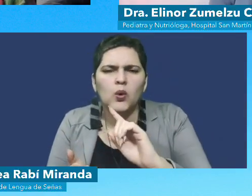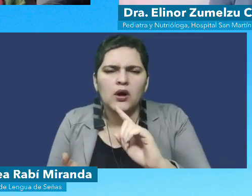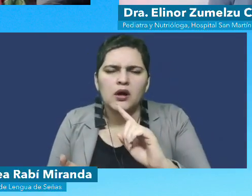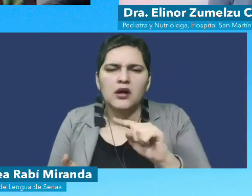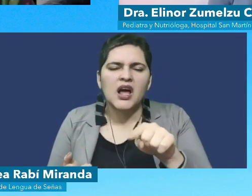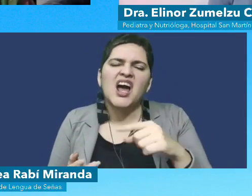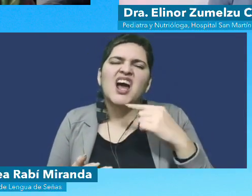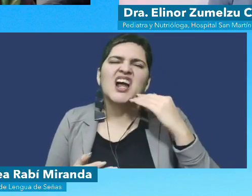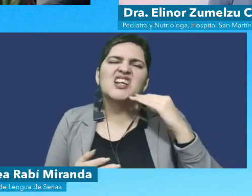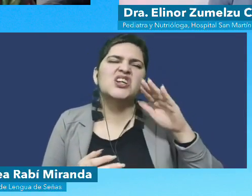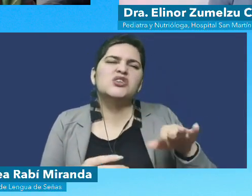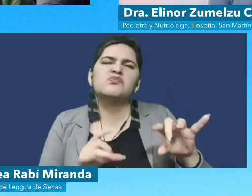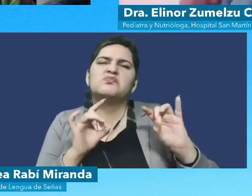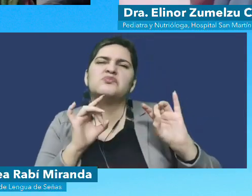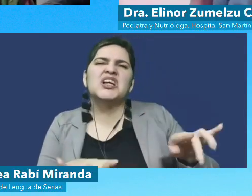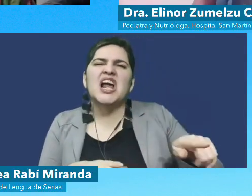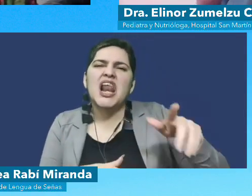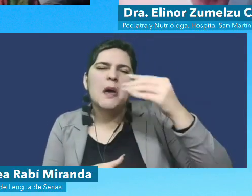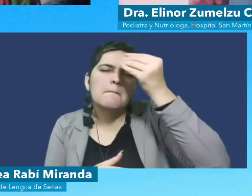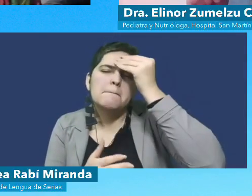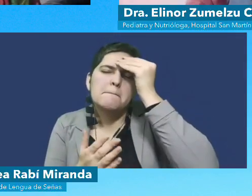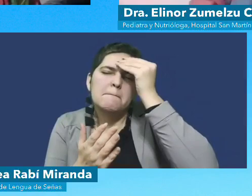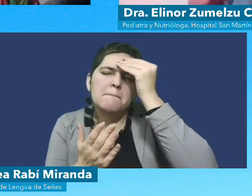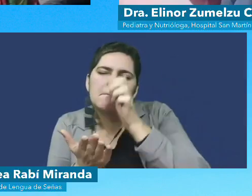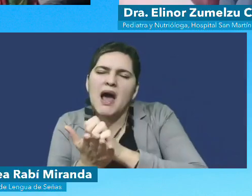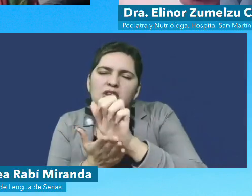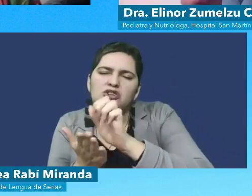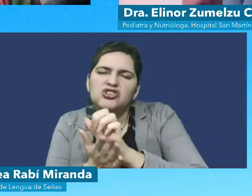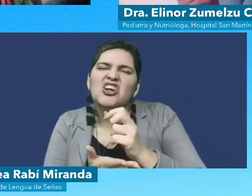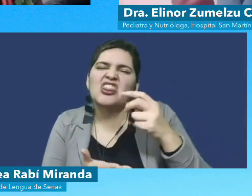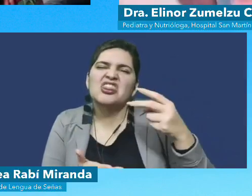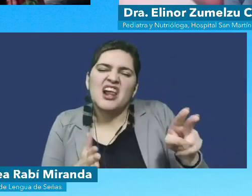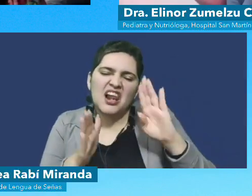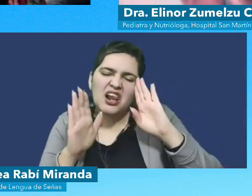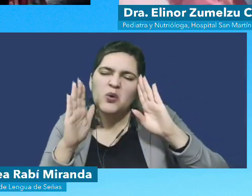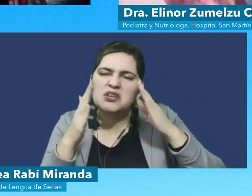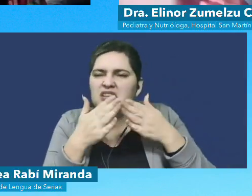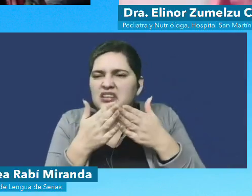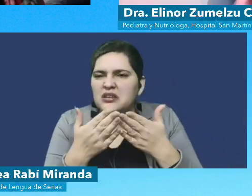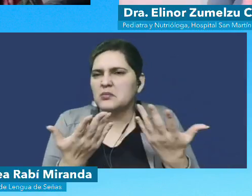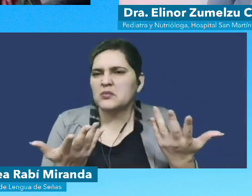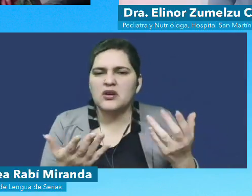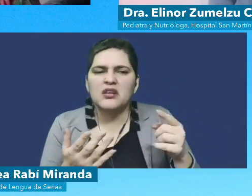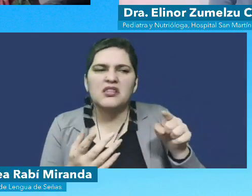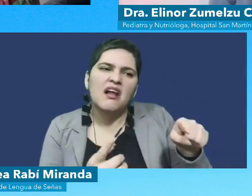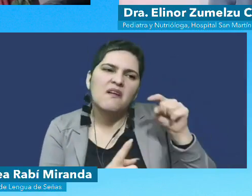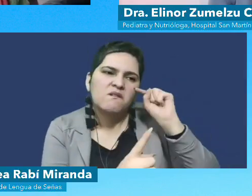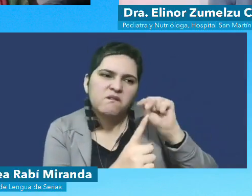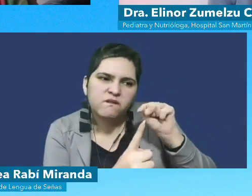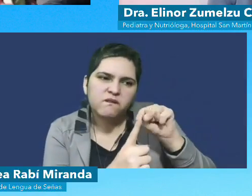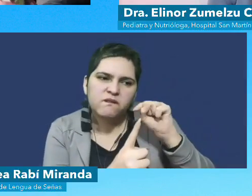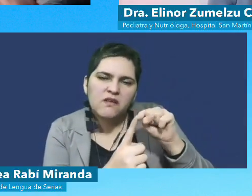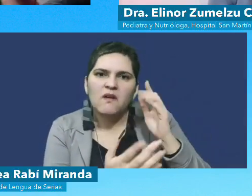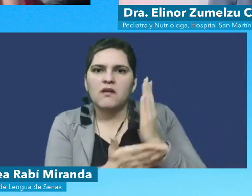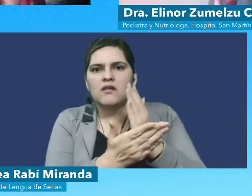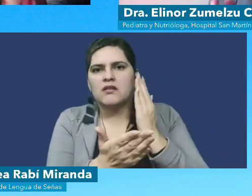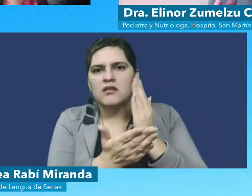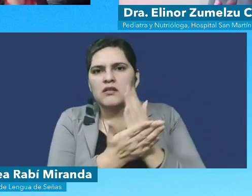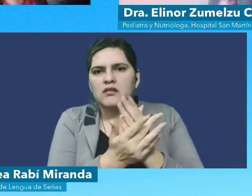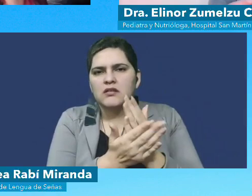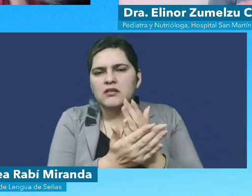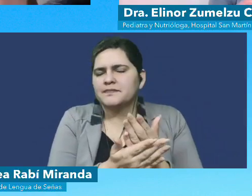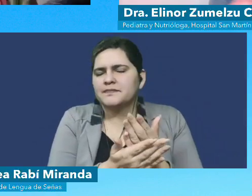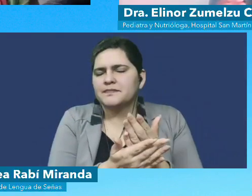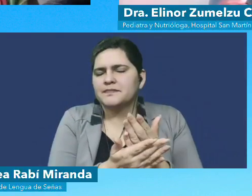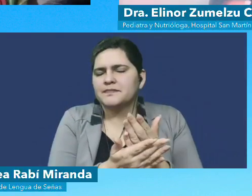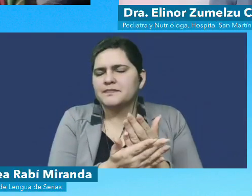de que es por su condición, es que es mañoso, es que como es obsesivo, que como es rígido, pero yo lo dije y